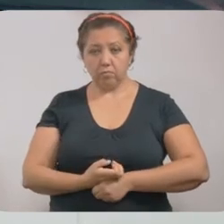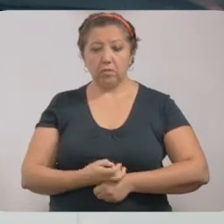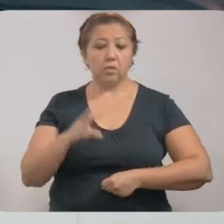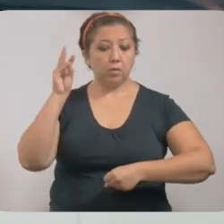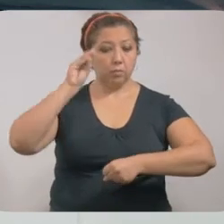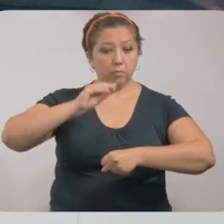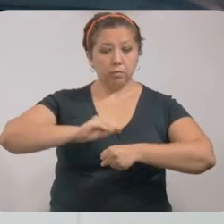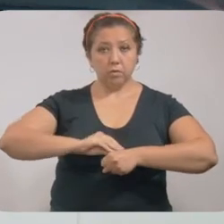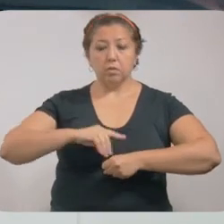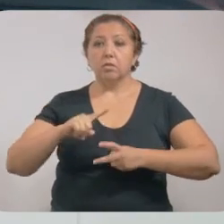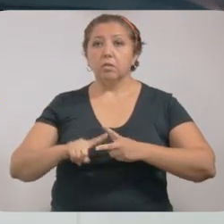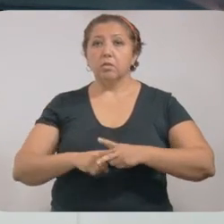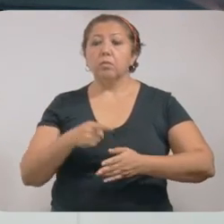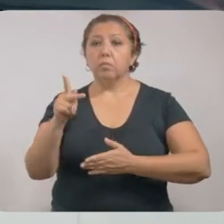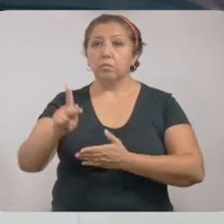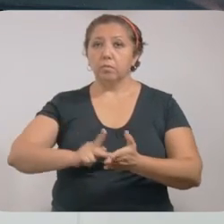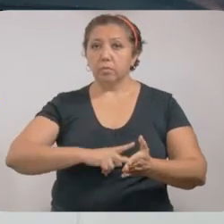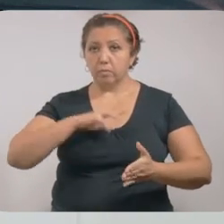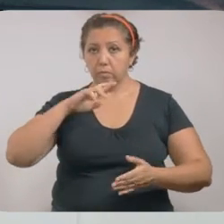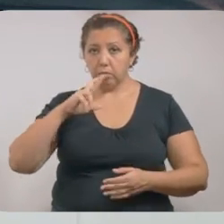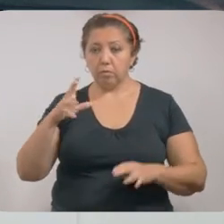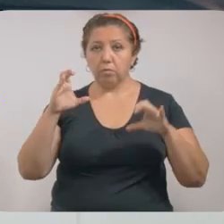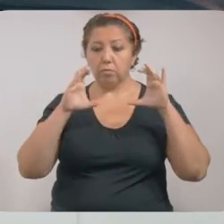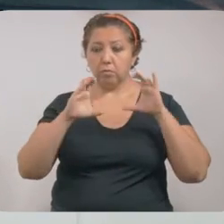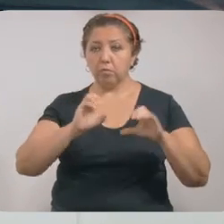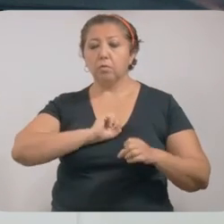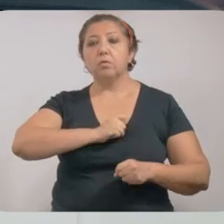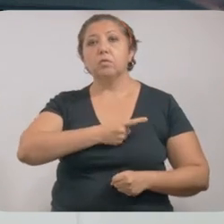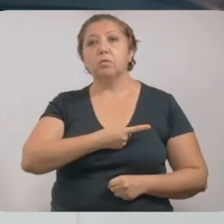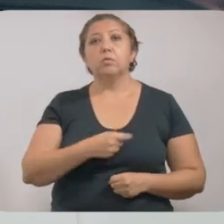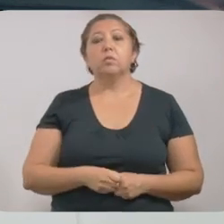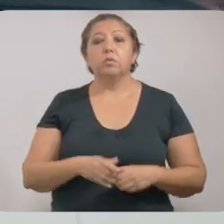Se ha puesto en marcha un programa estatal de reforzamiento a la protección